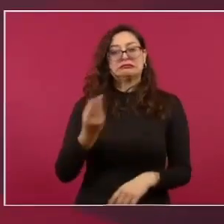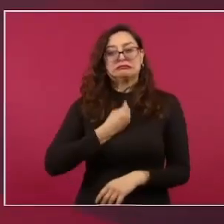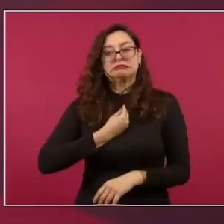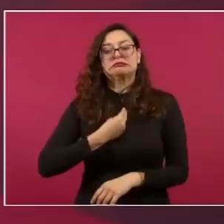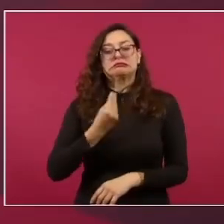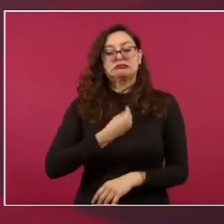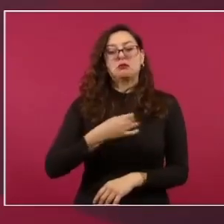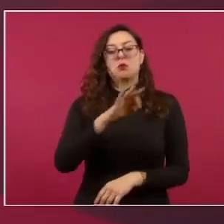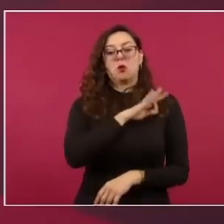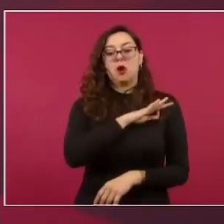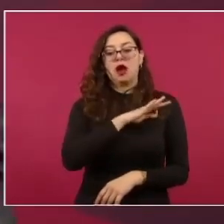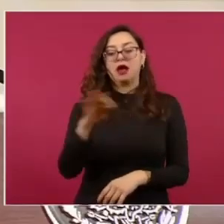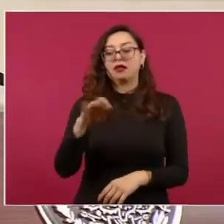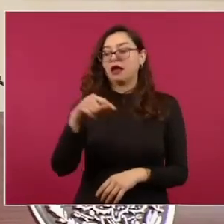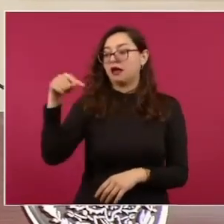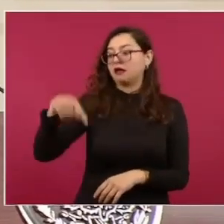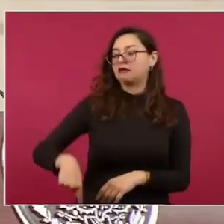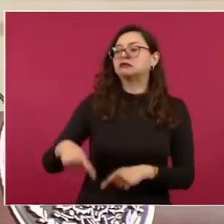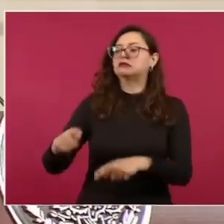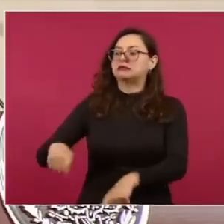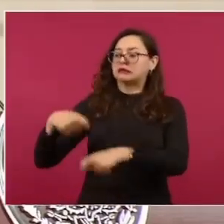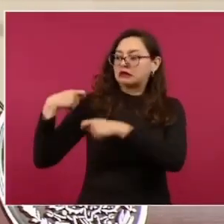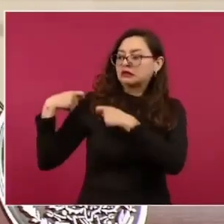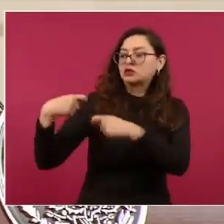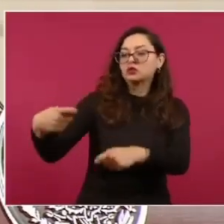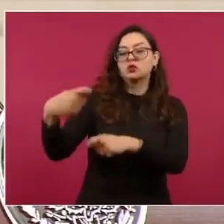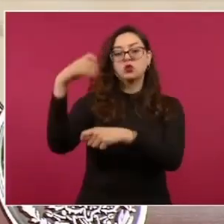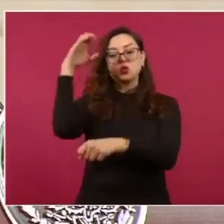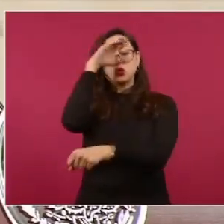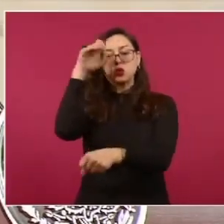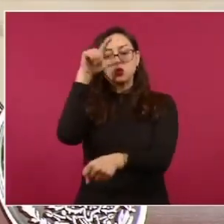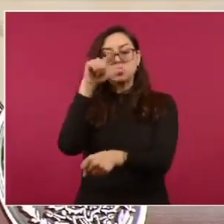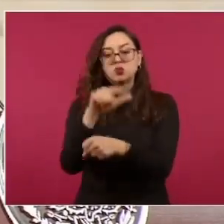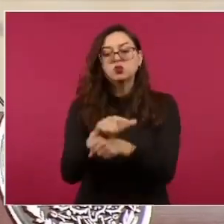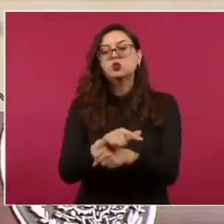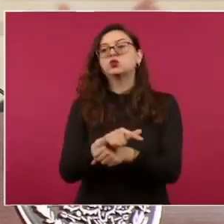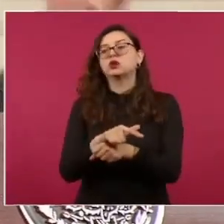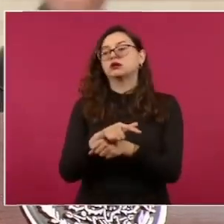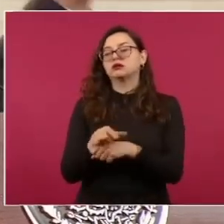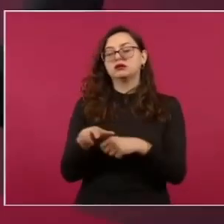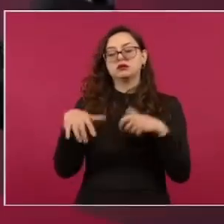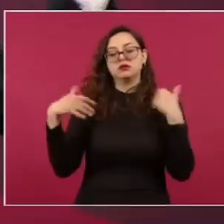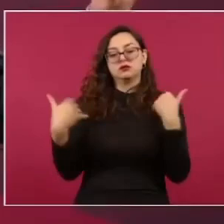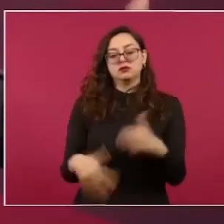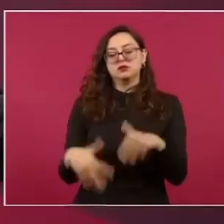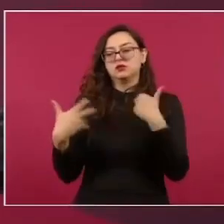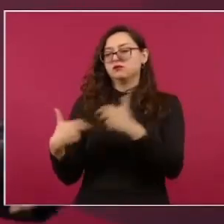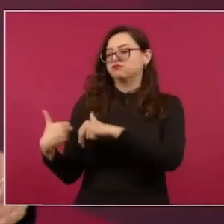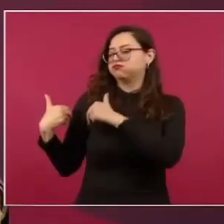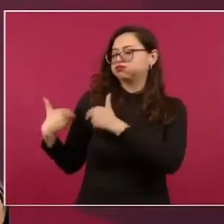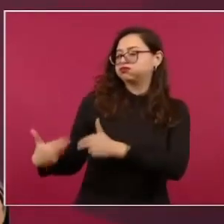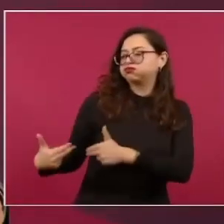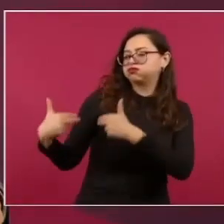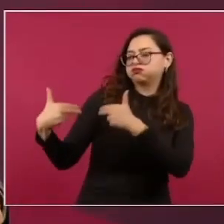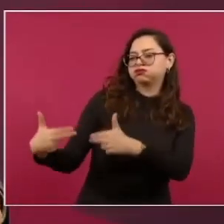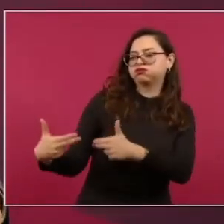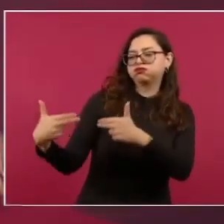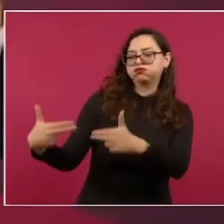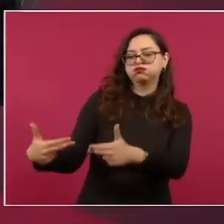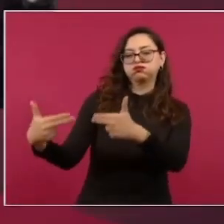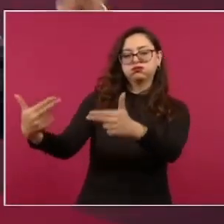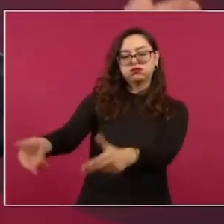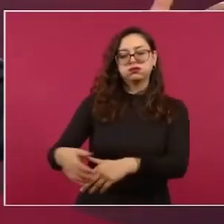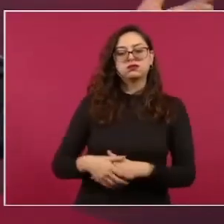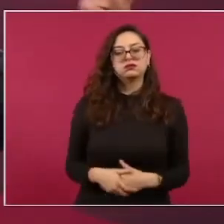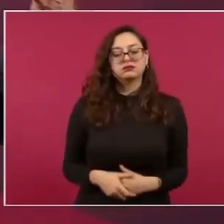tradición cultural. Somos herederos de grandes civilizaciones y